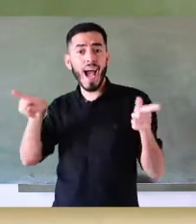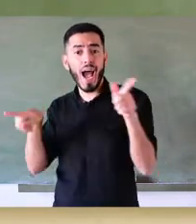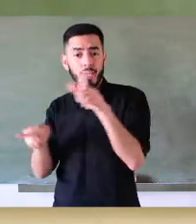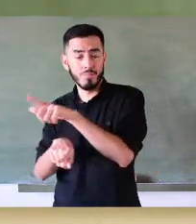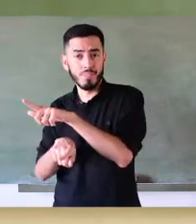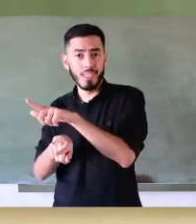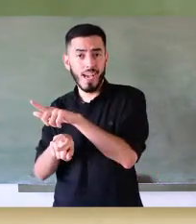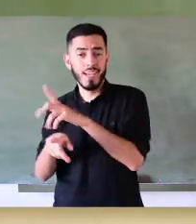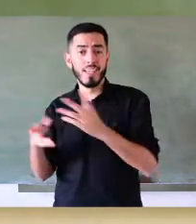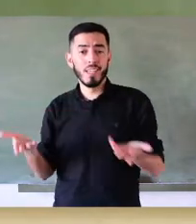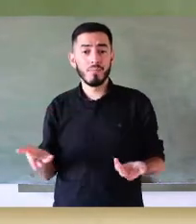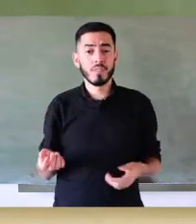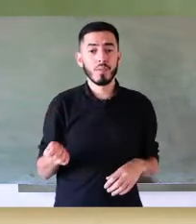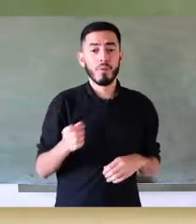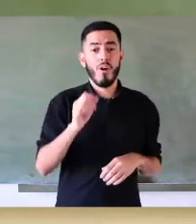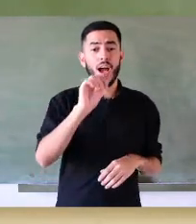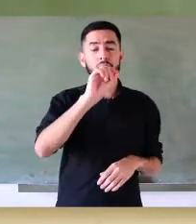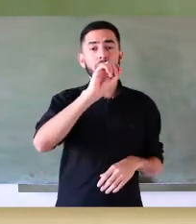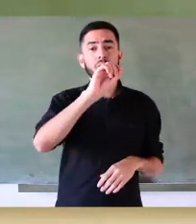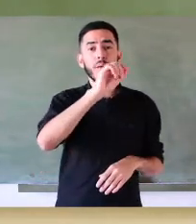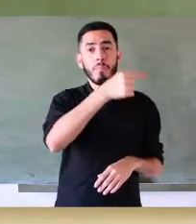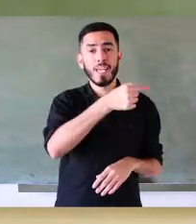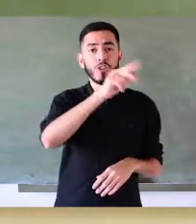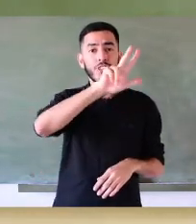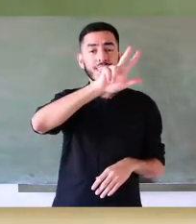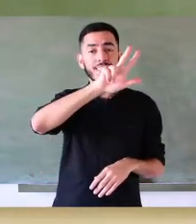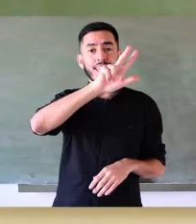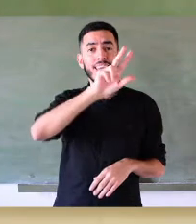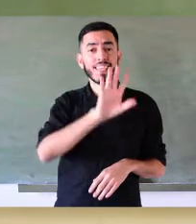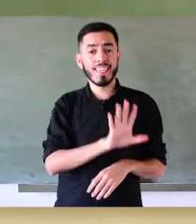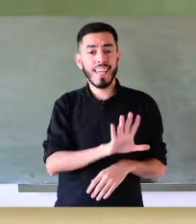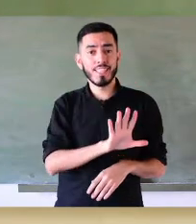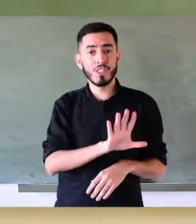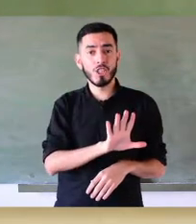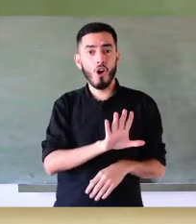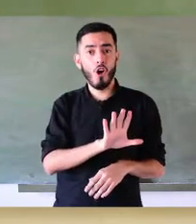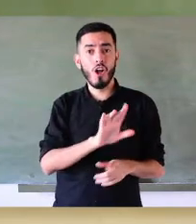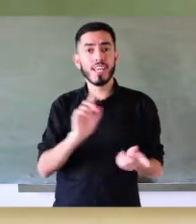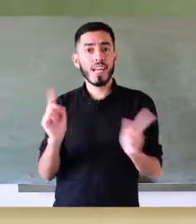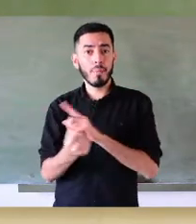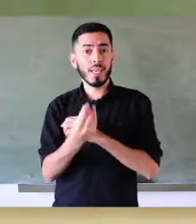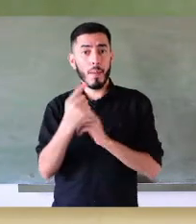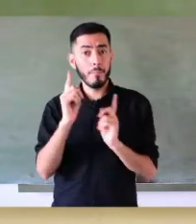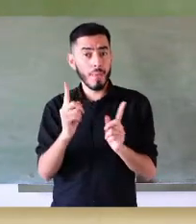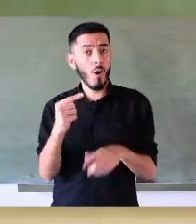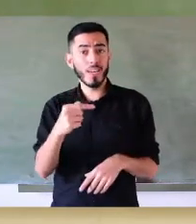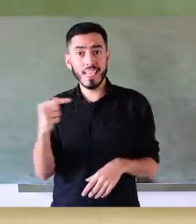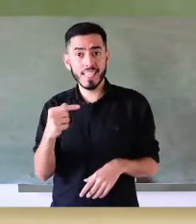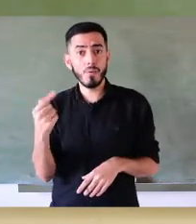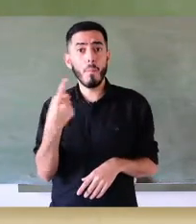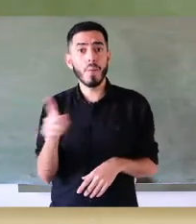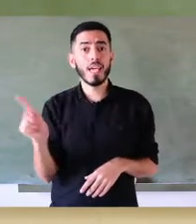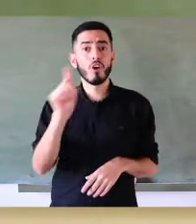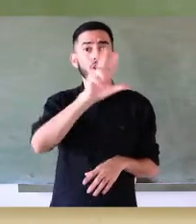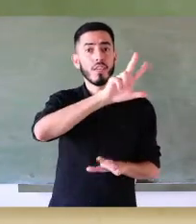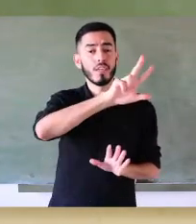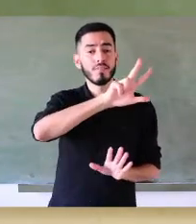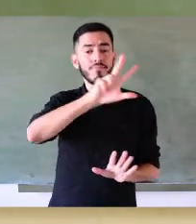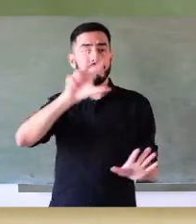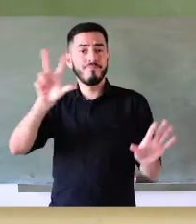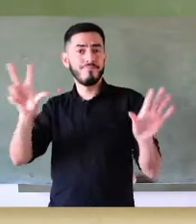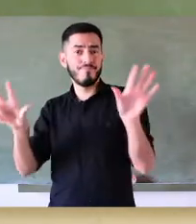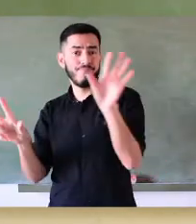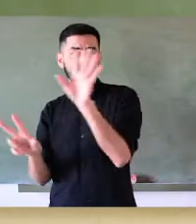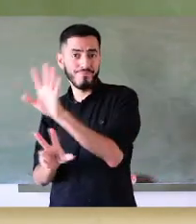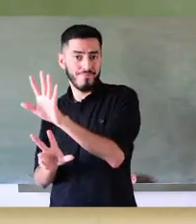negativo, menos 1, lo que sucede es que la fracción sigue quedando negativa, pero numerador y denominador se